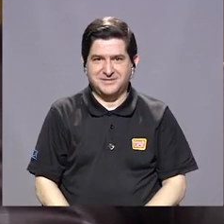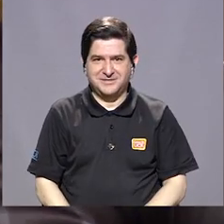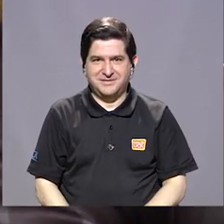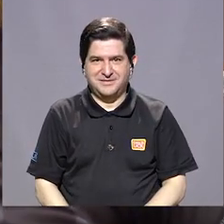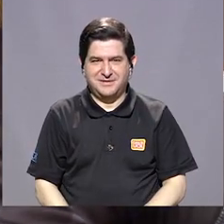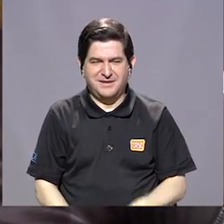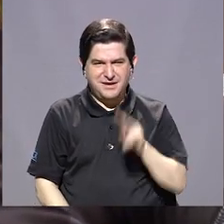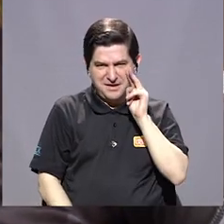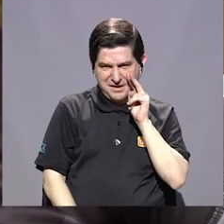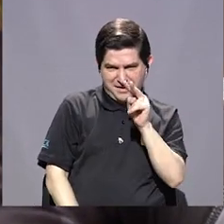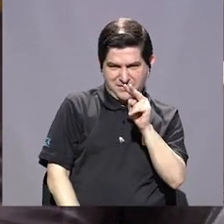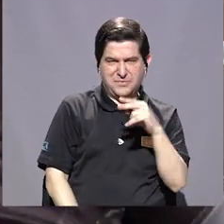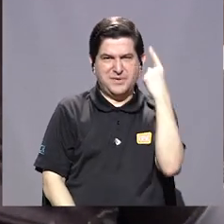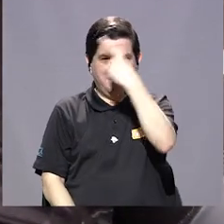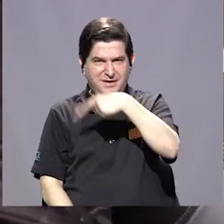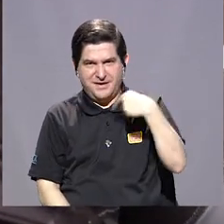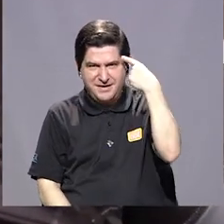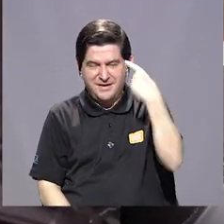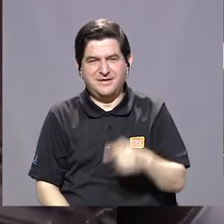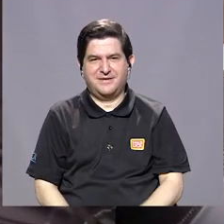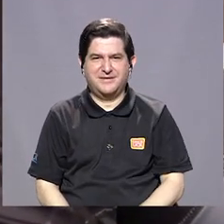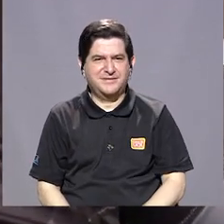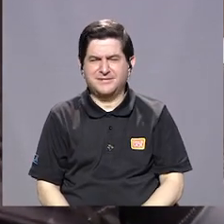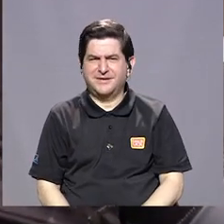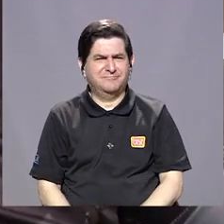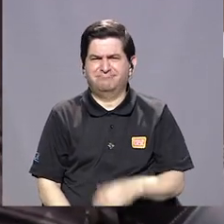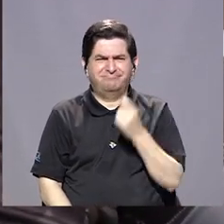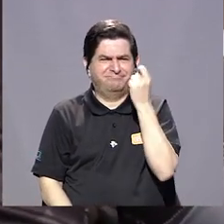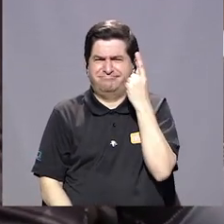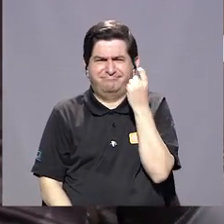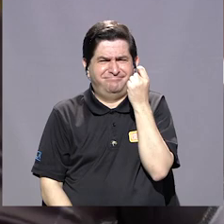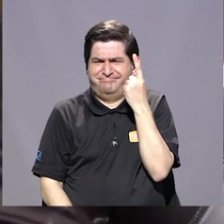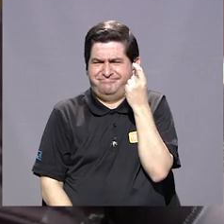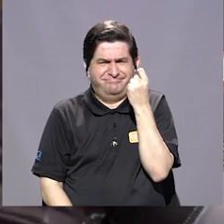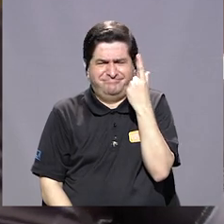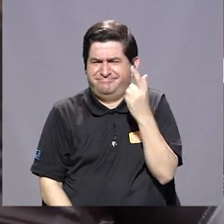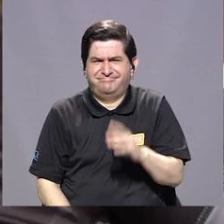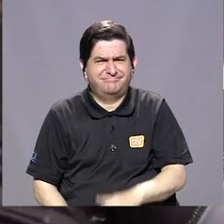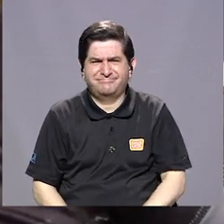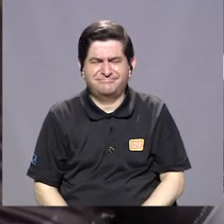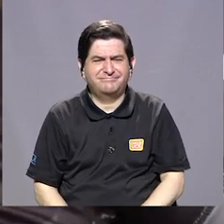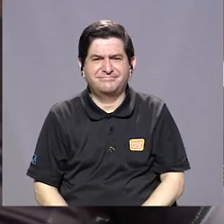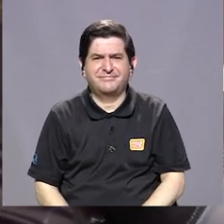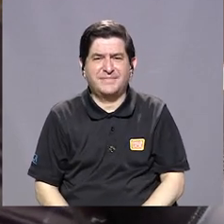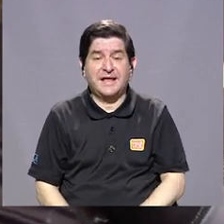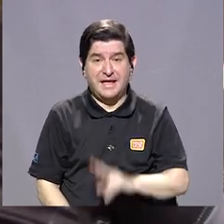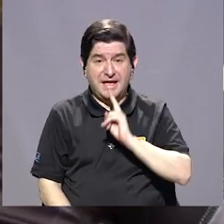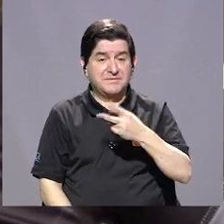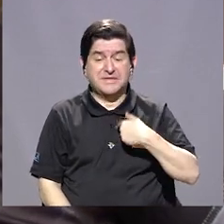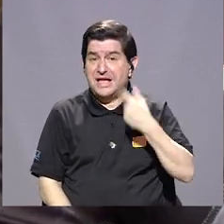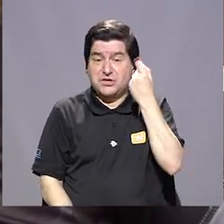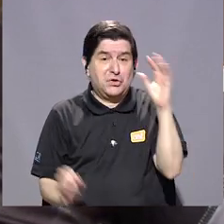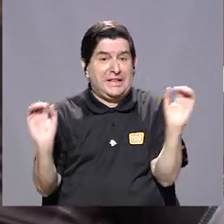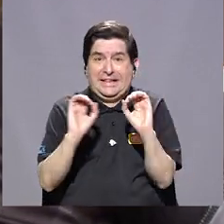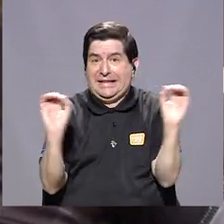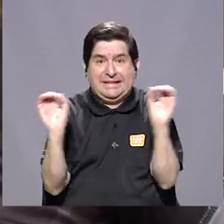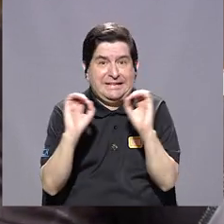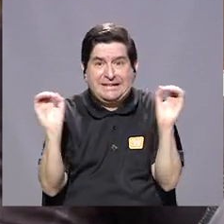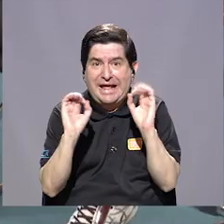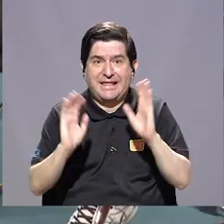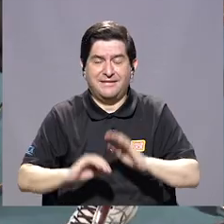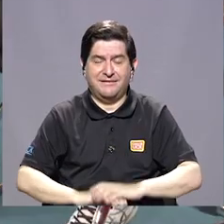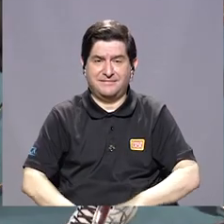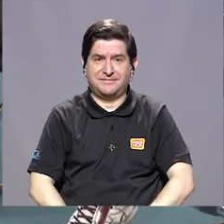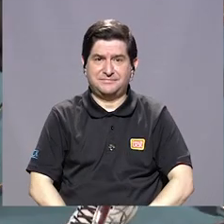donde los veía haciendo mal la cara, yo decía, no, no, no, no, no, just joking, ¿verdad? Porque la verdad no entendía nada,